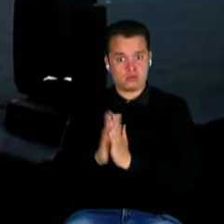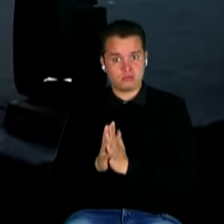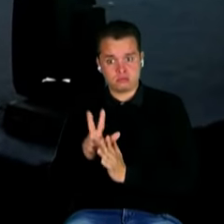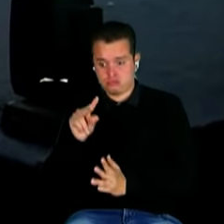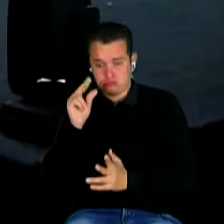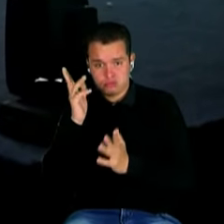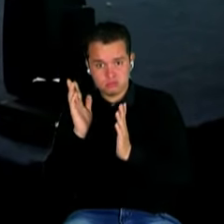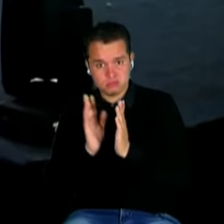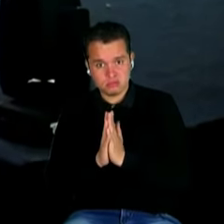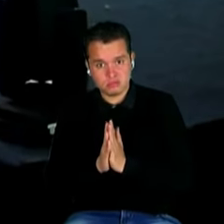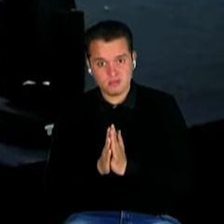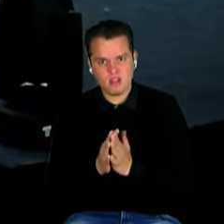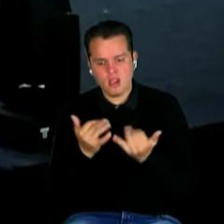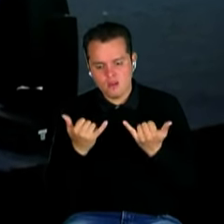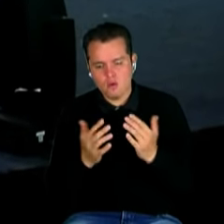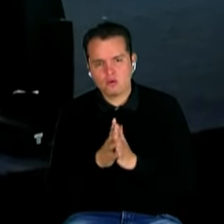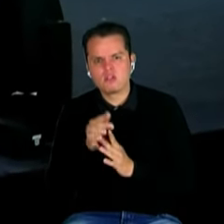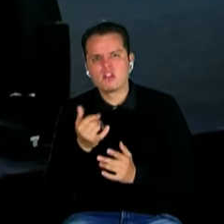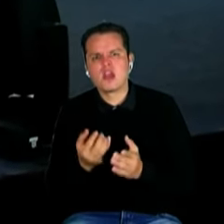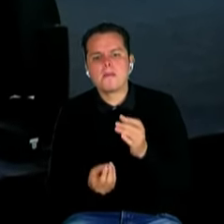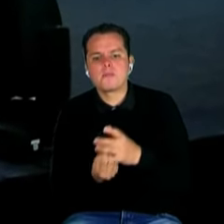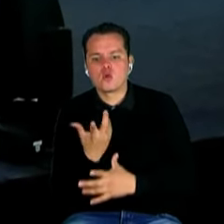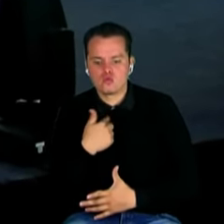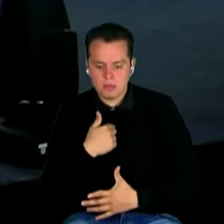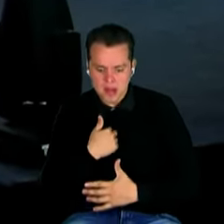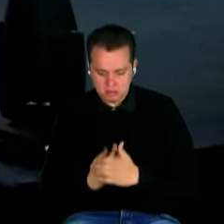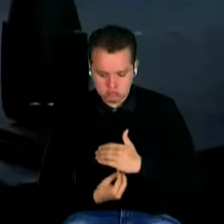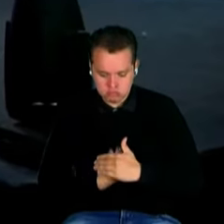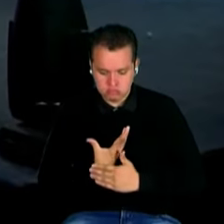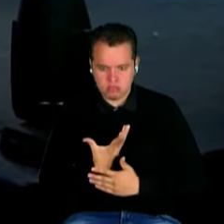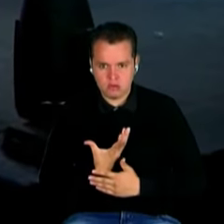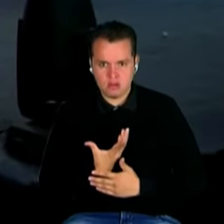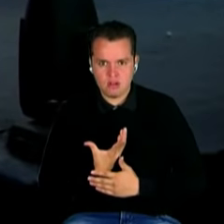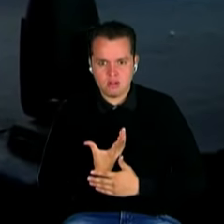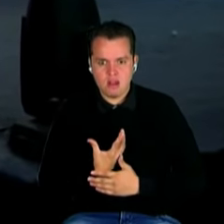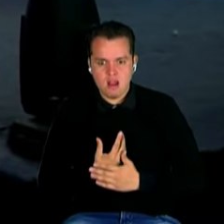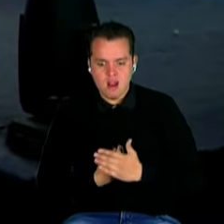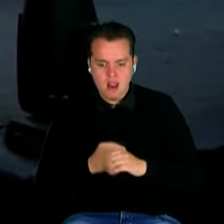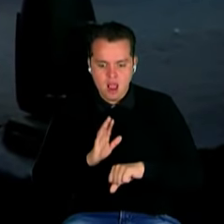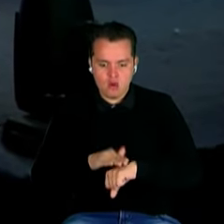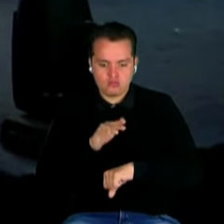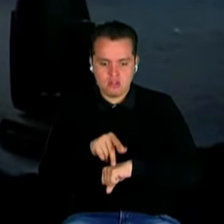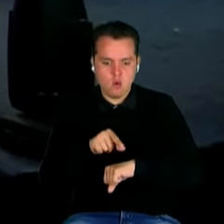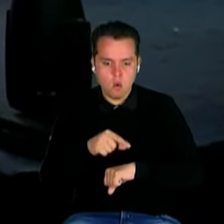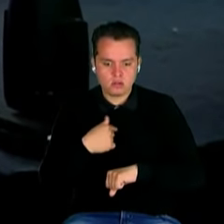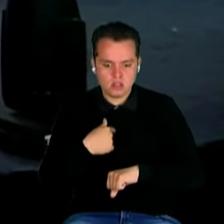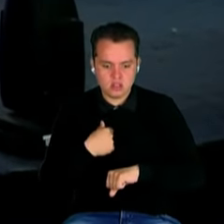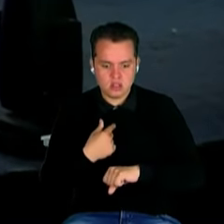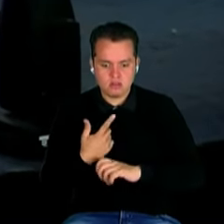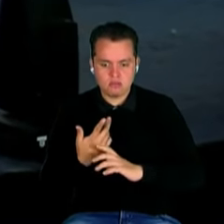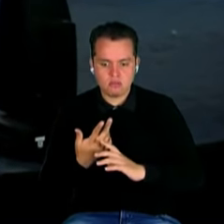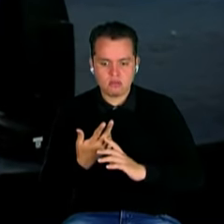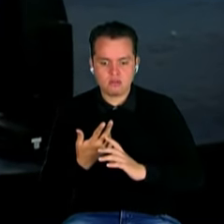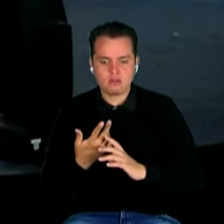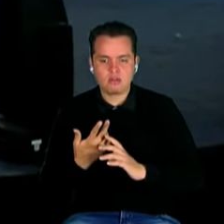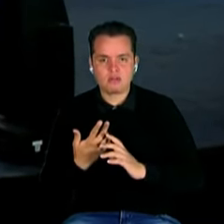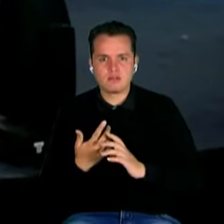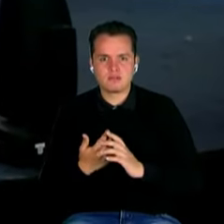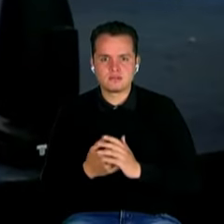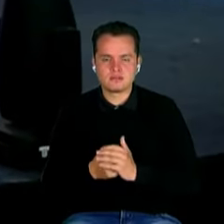No. Ahora, ¿eso qué produce en mí? La consecuencia de eso,